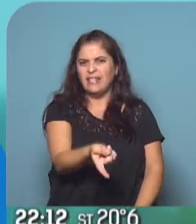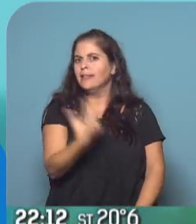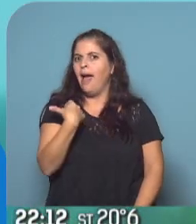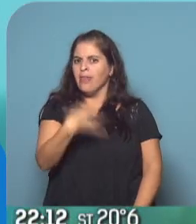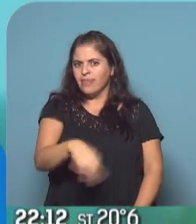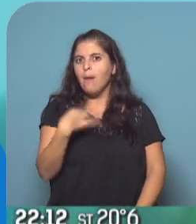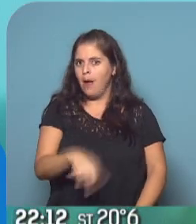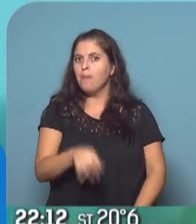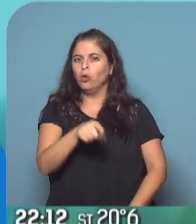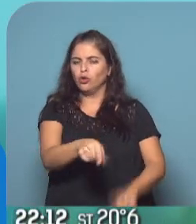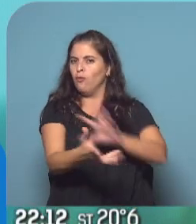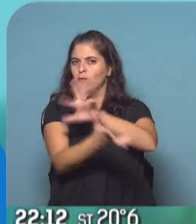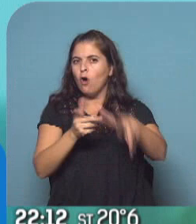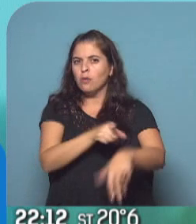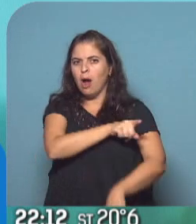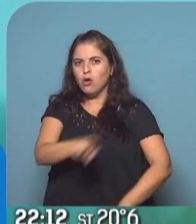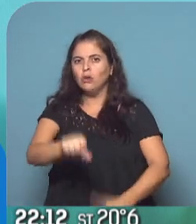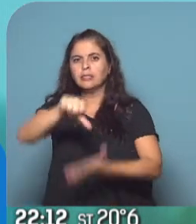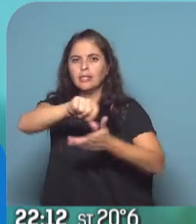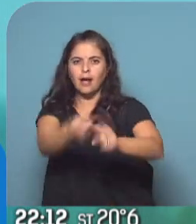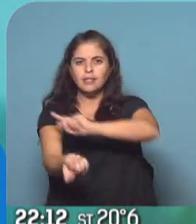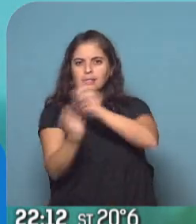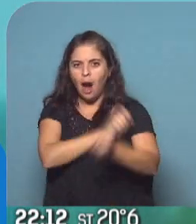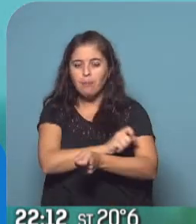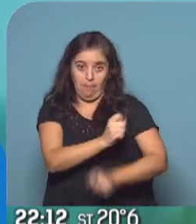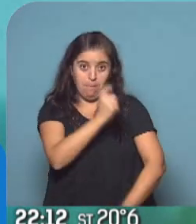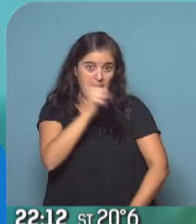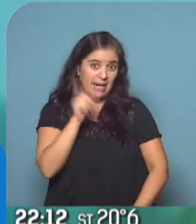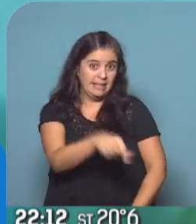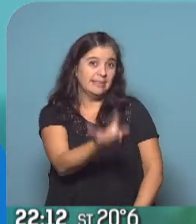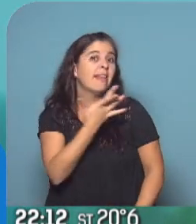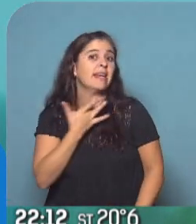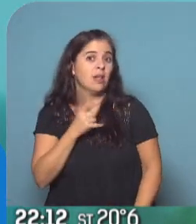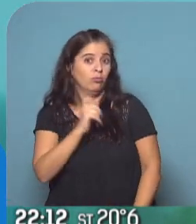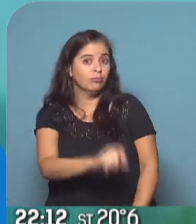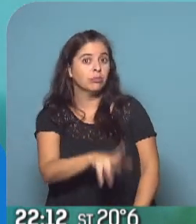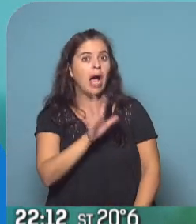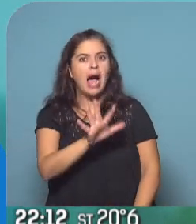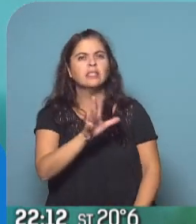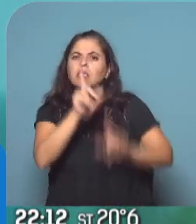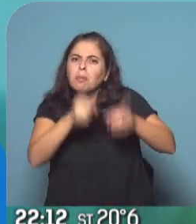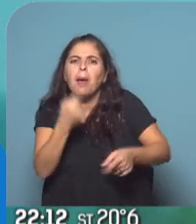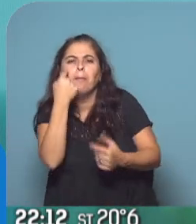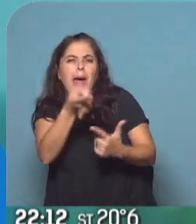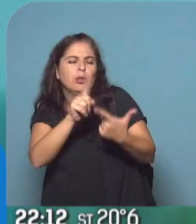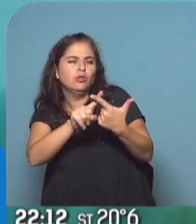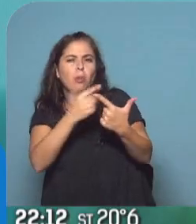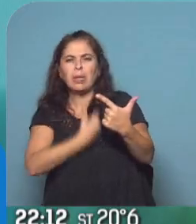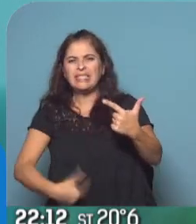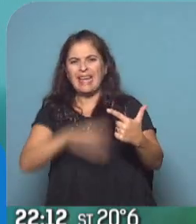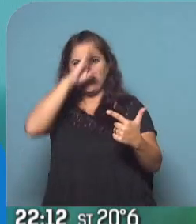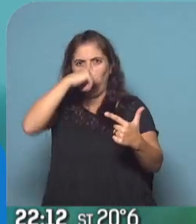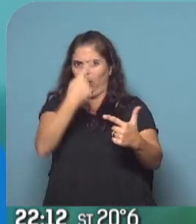que es posible un cambio de régimen en Irán, que sería su deseo según su filosofía, vemos a un Donald Trump que dice que no quiere una